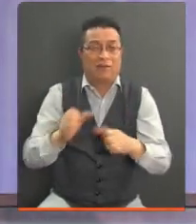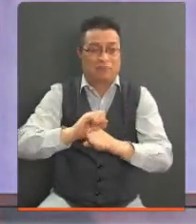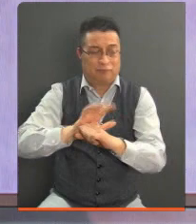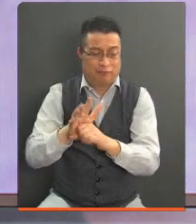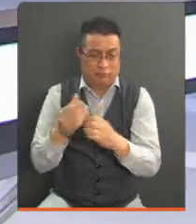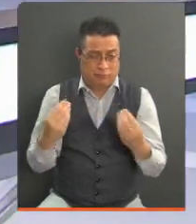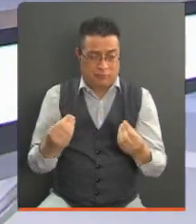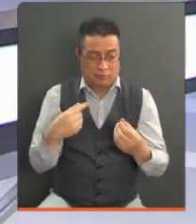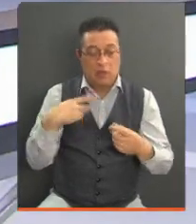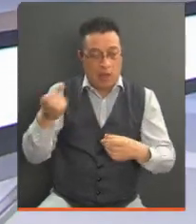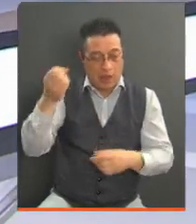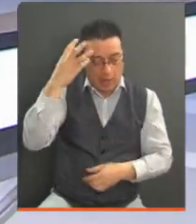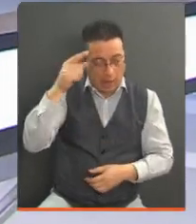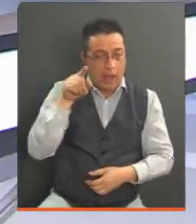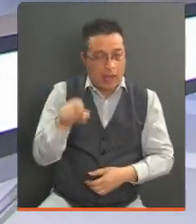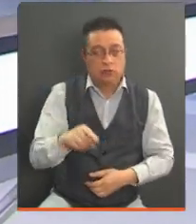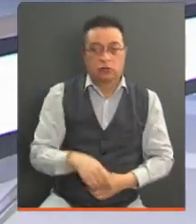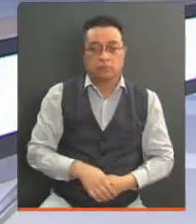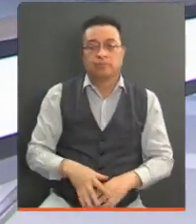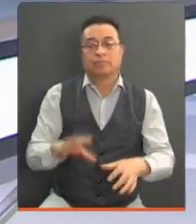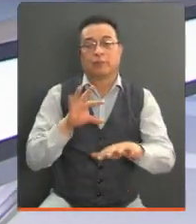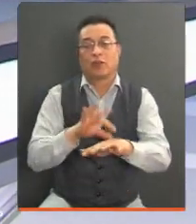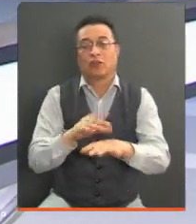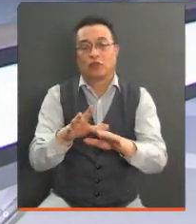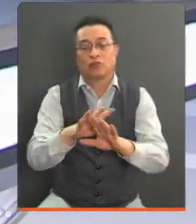lecciones antes que vaya muchas gracias al estar consolidado como no